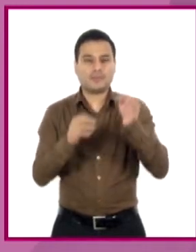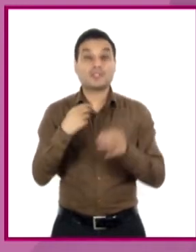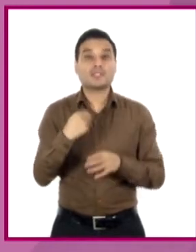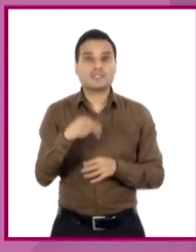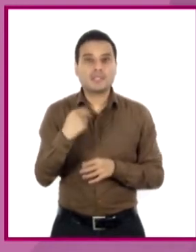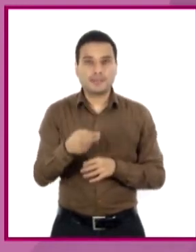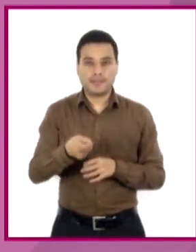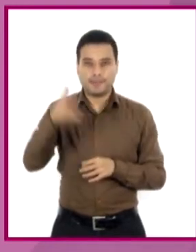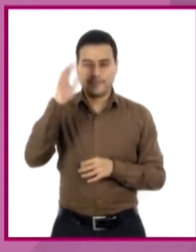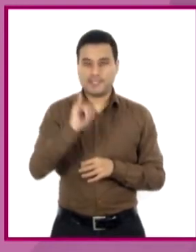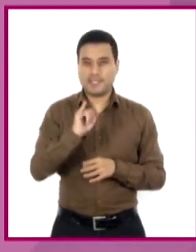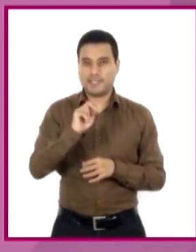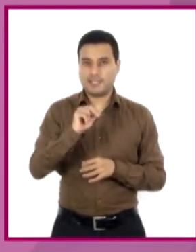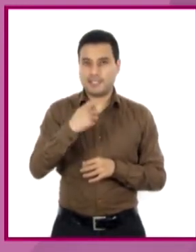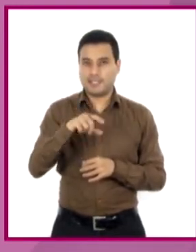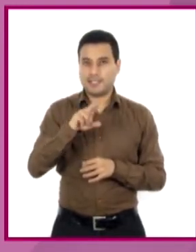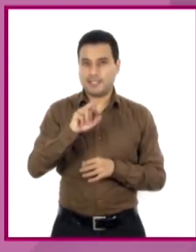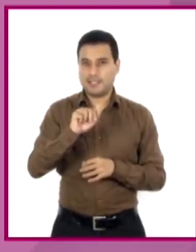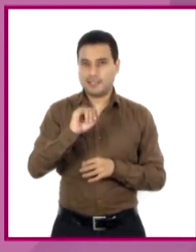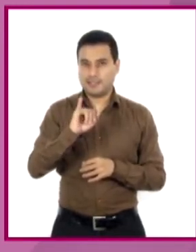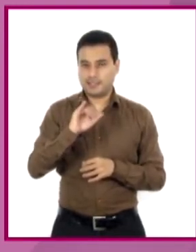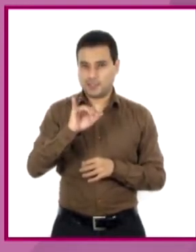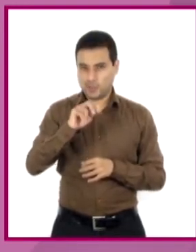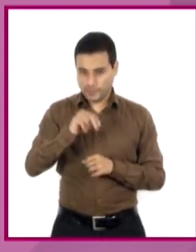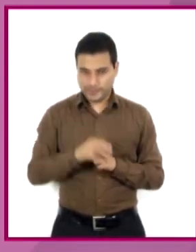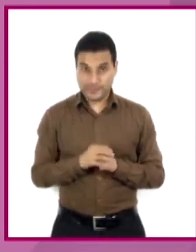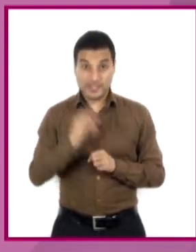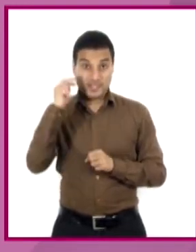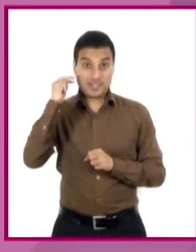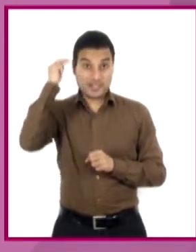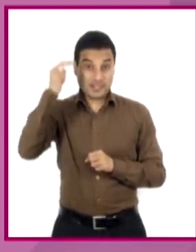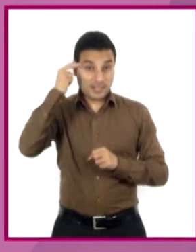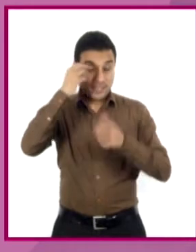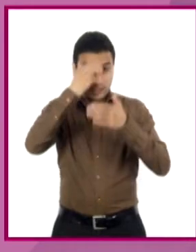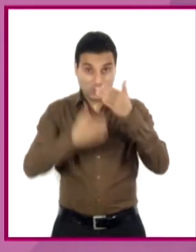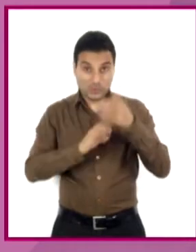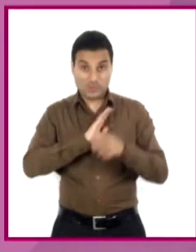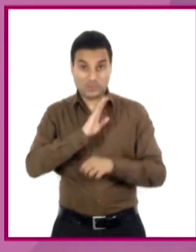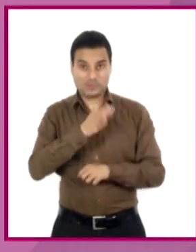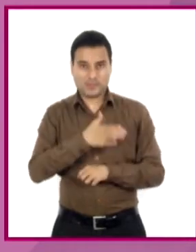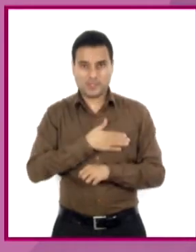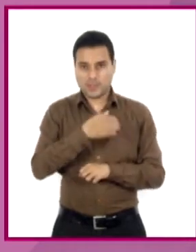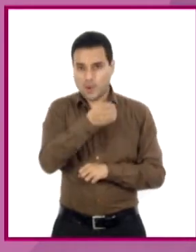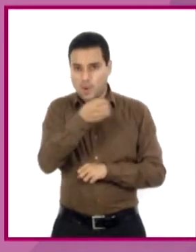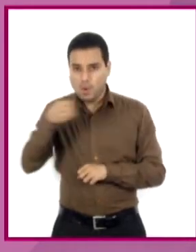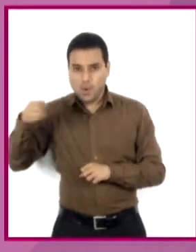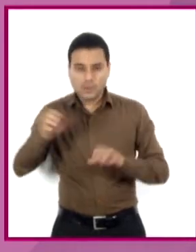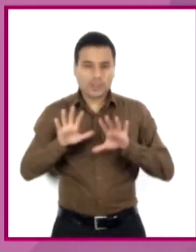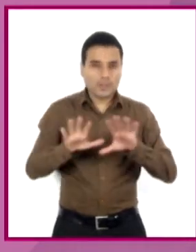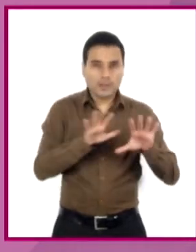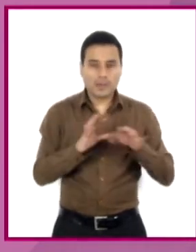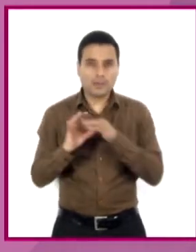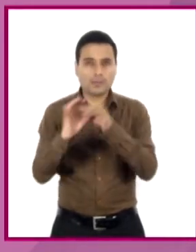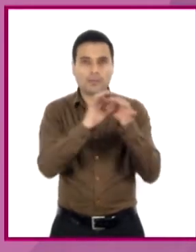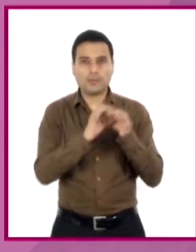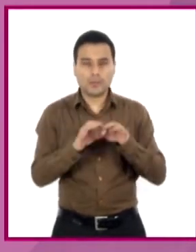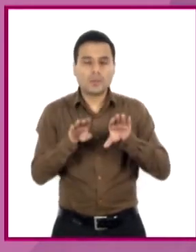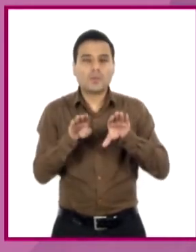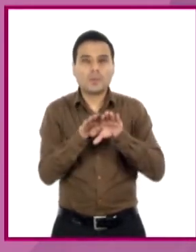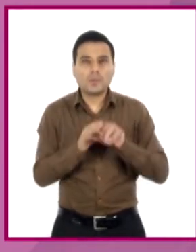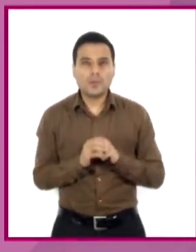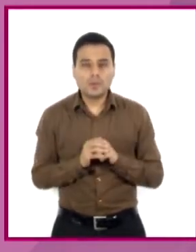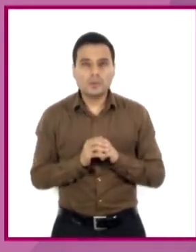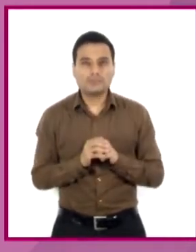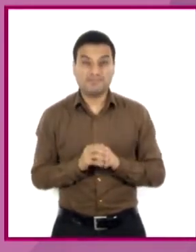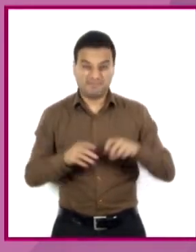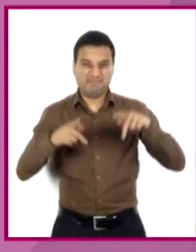Inquisición. Por su parte, los reyes católicos de España, para mantener el orden social y la unidad política, persiguieron a